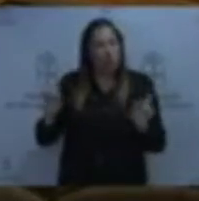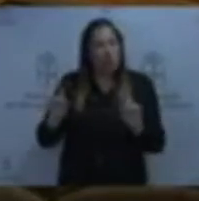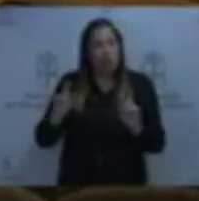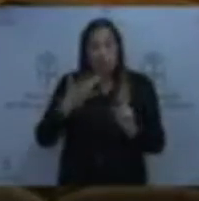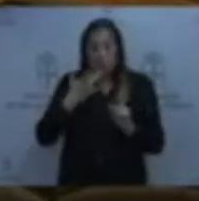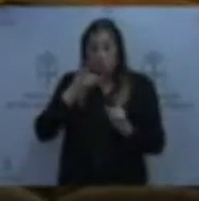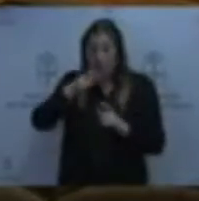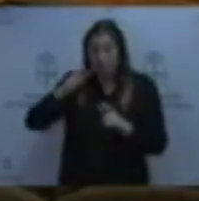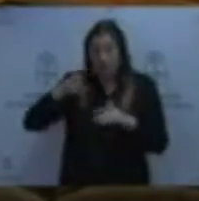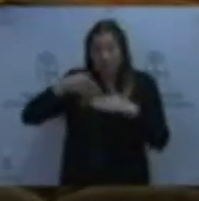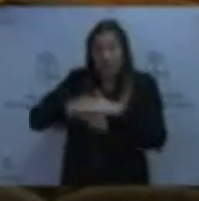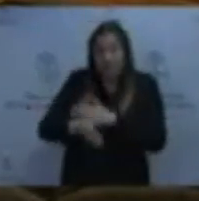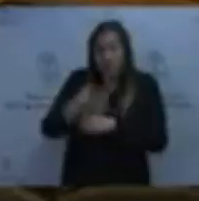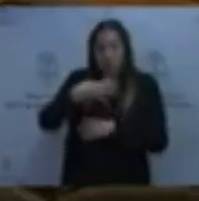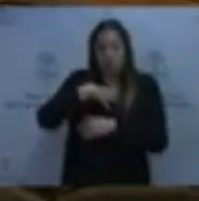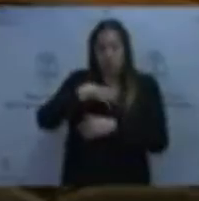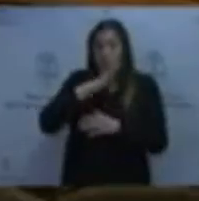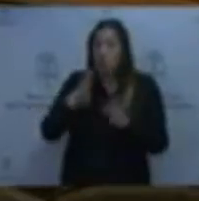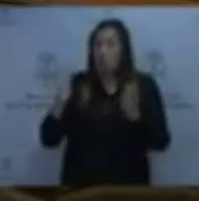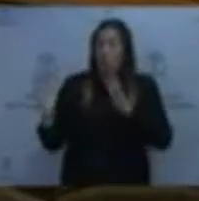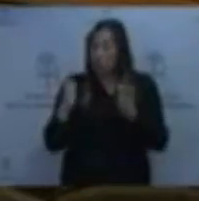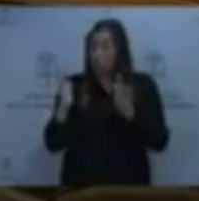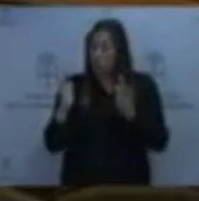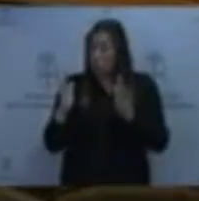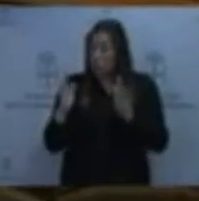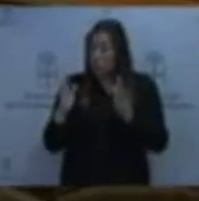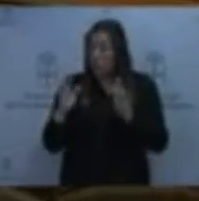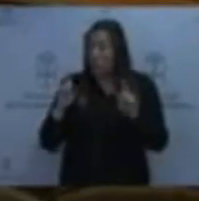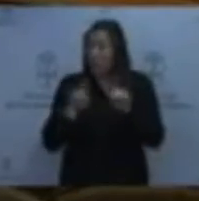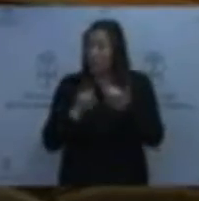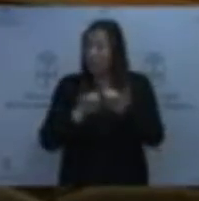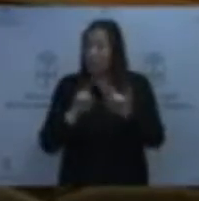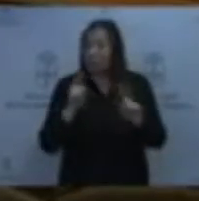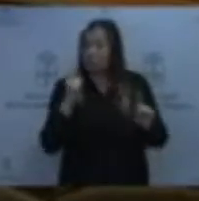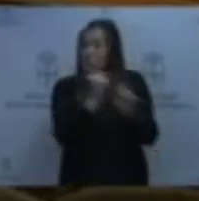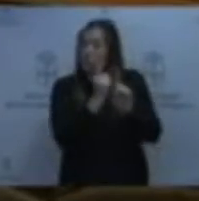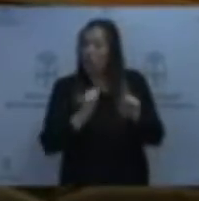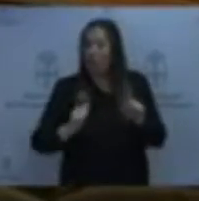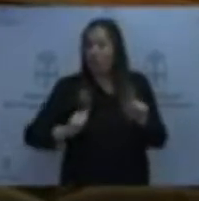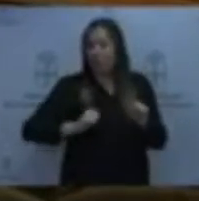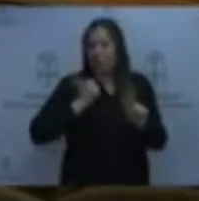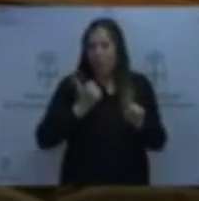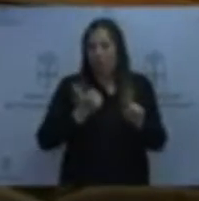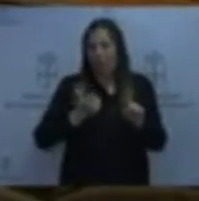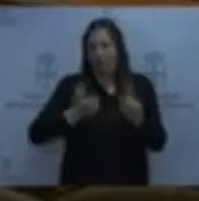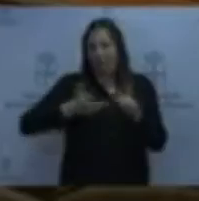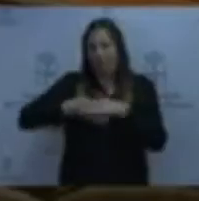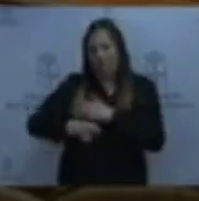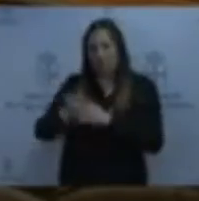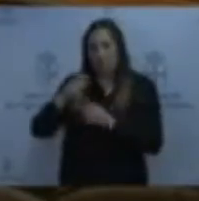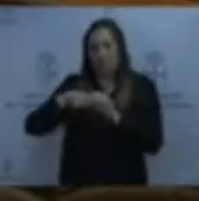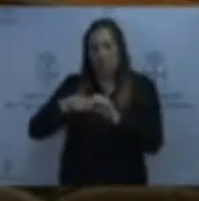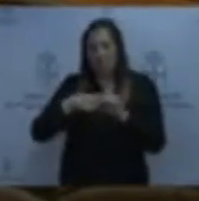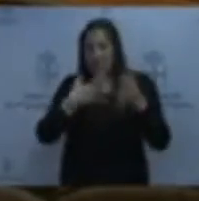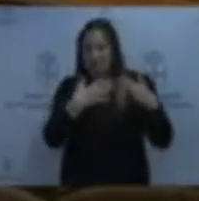acceder porque en aquel momento se ellos segó la oportunidad de acceder a esas plazas, ¿no?